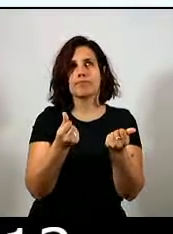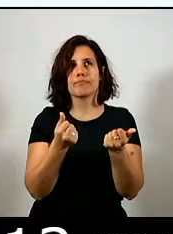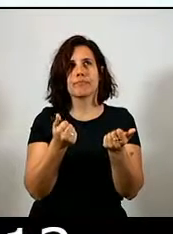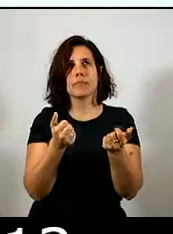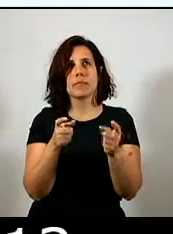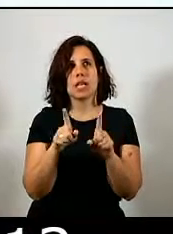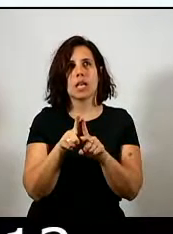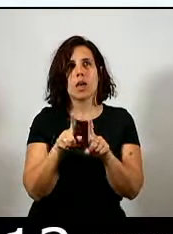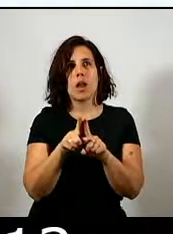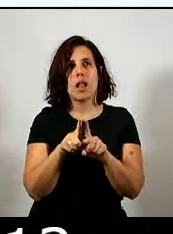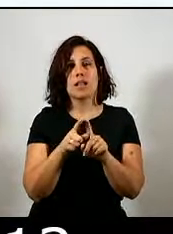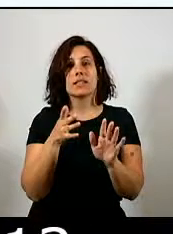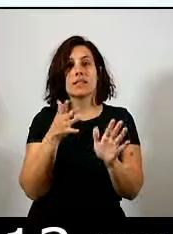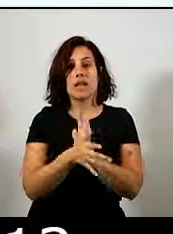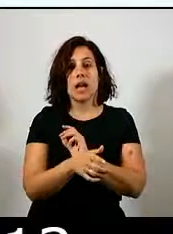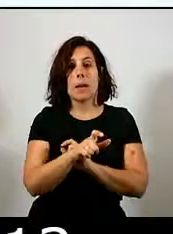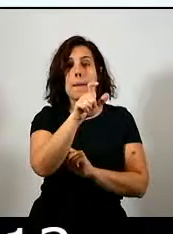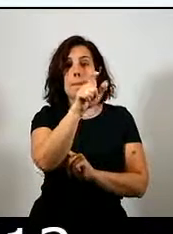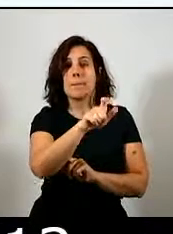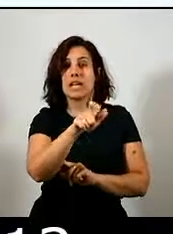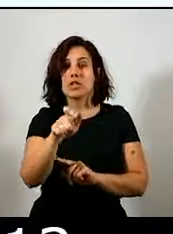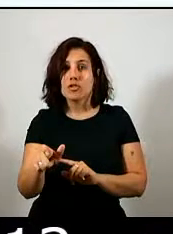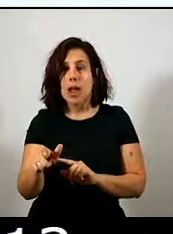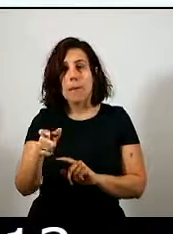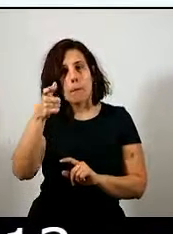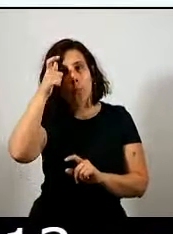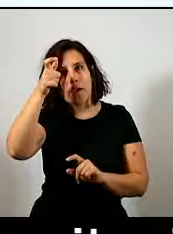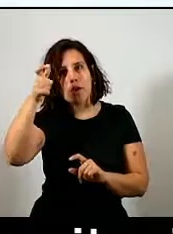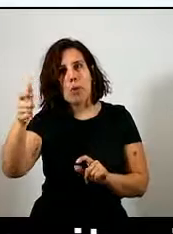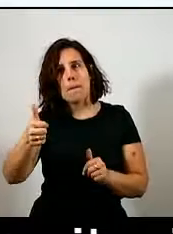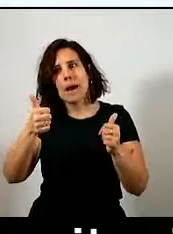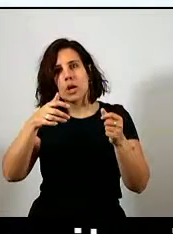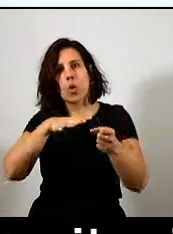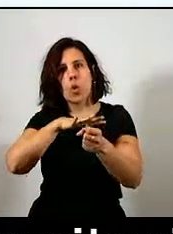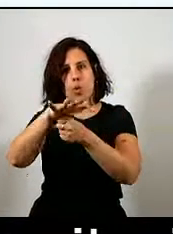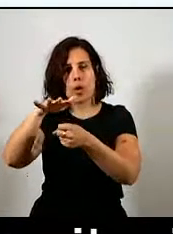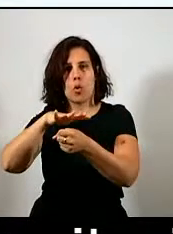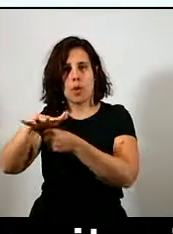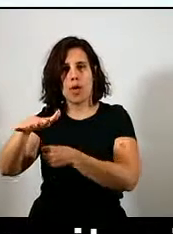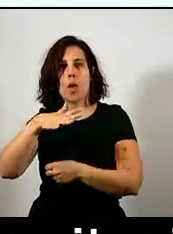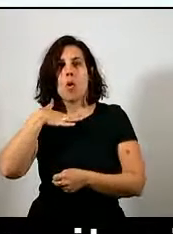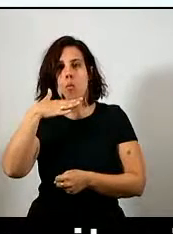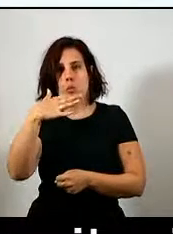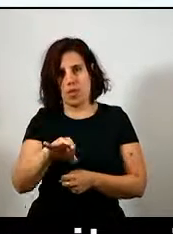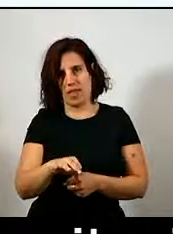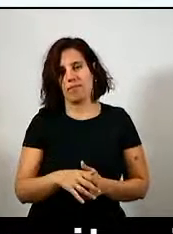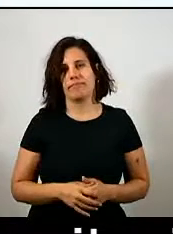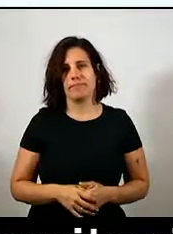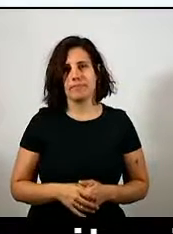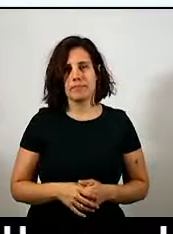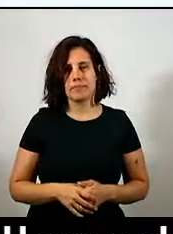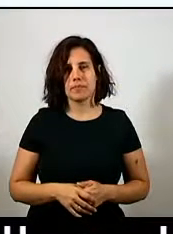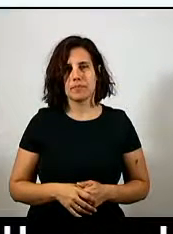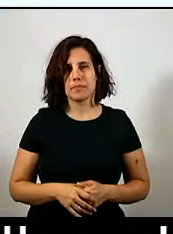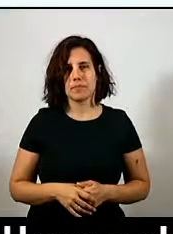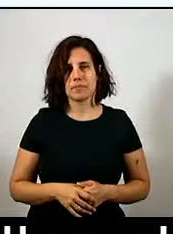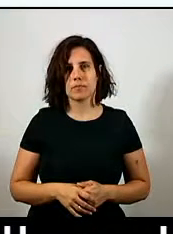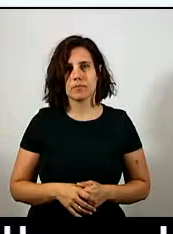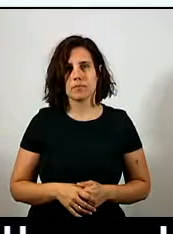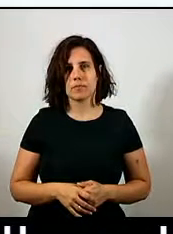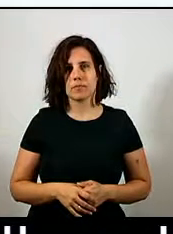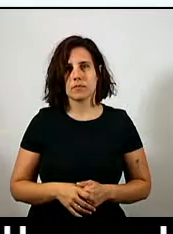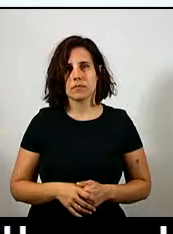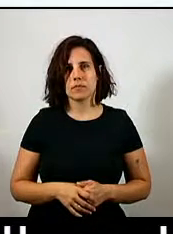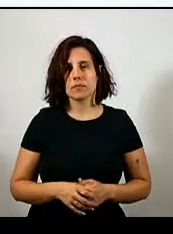dispersión en el territorio y una mayor lucha contra la despoblación, o sea, una mayor llegada al ámbito rural. ¿Vale?